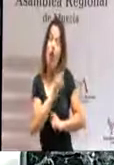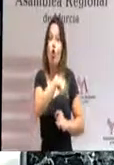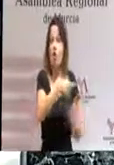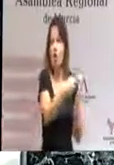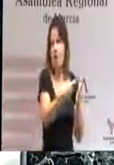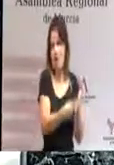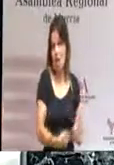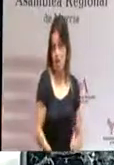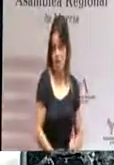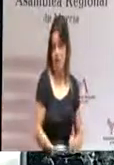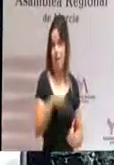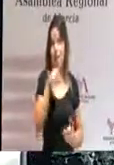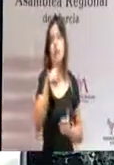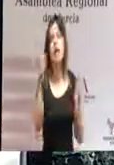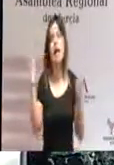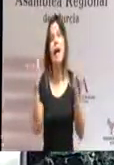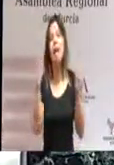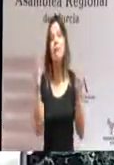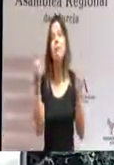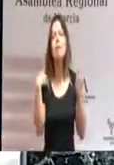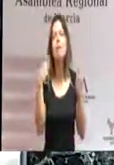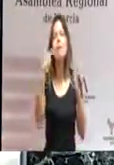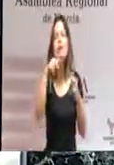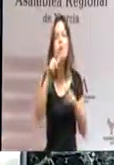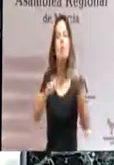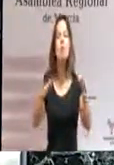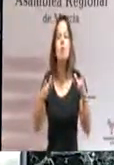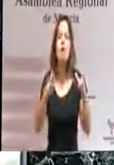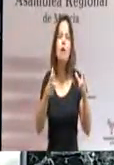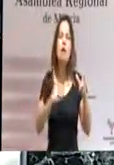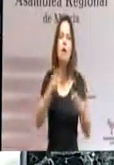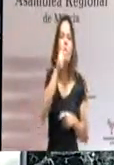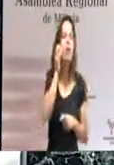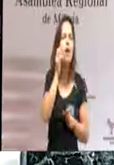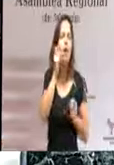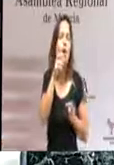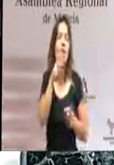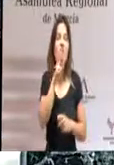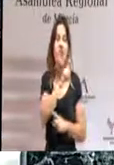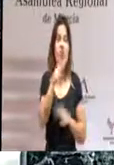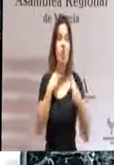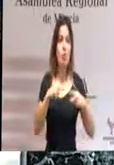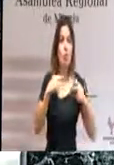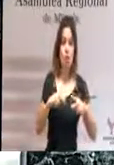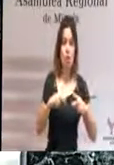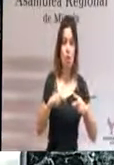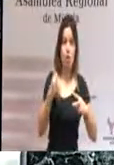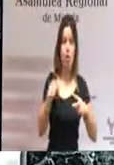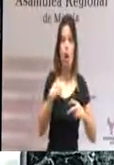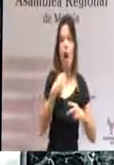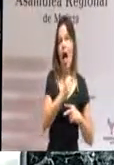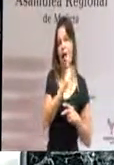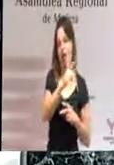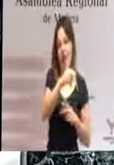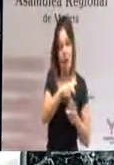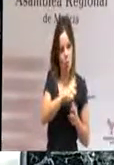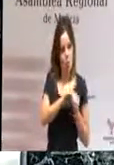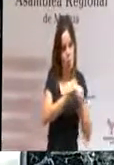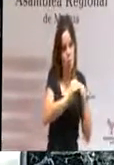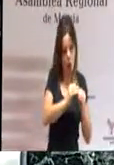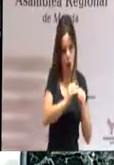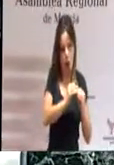demás. En esta etapa, lo que han podido ver los murcianos es que 22 diputados con el mismo ADN tienen más